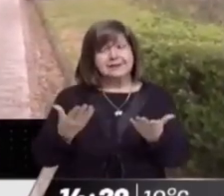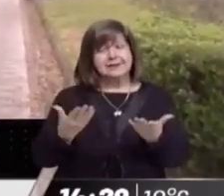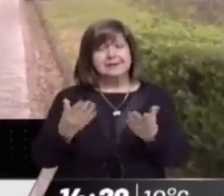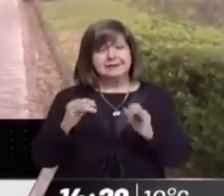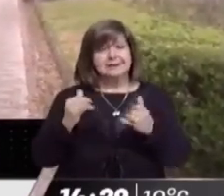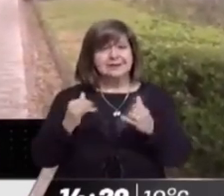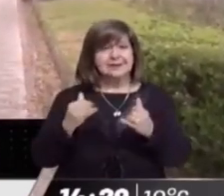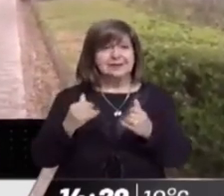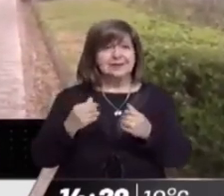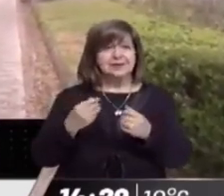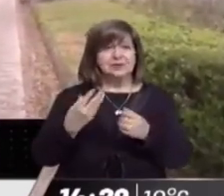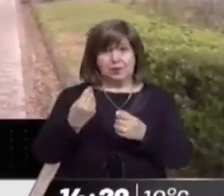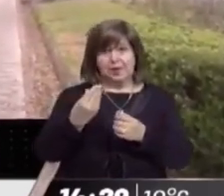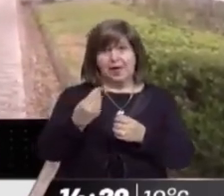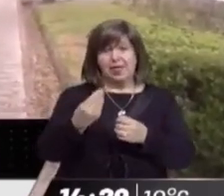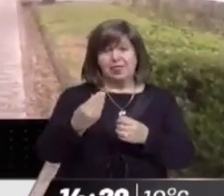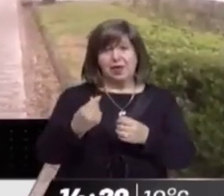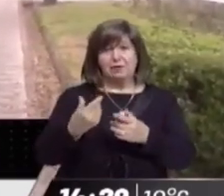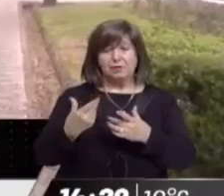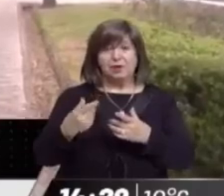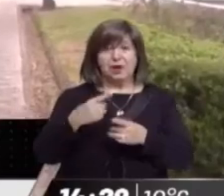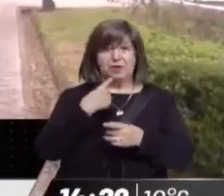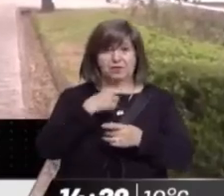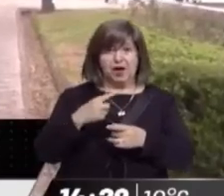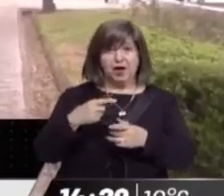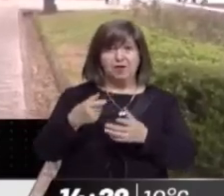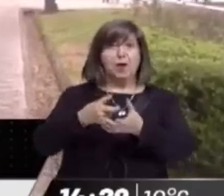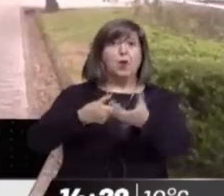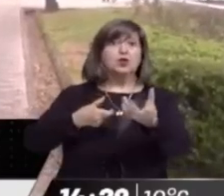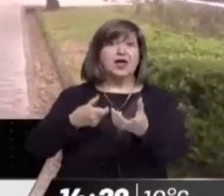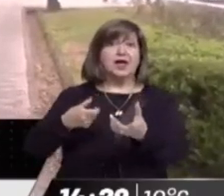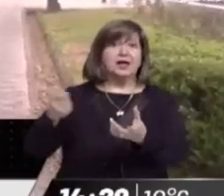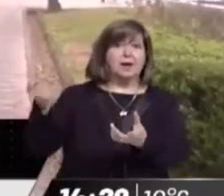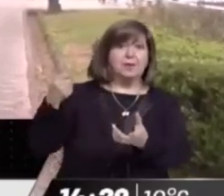recién, tuve una situación muy